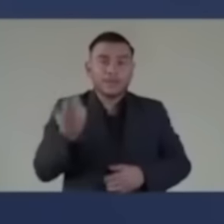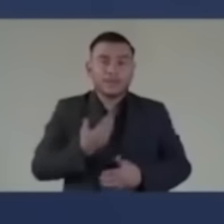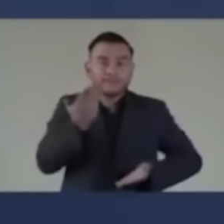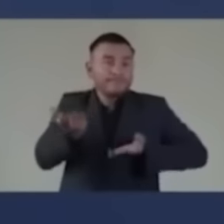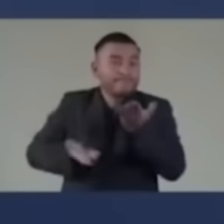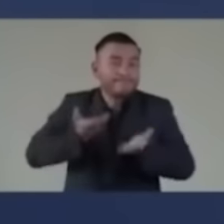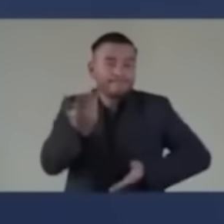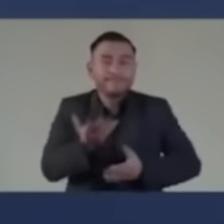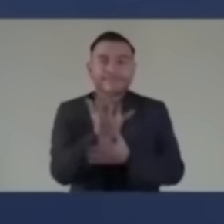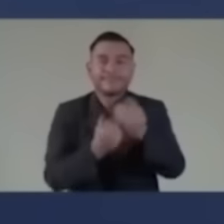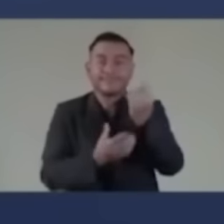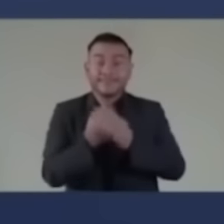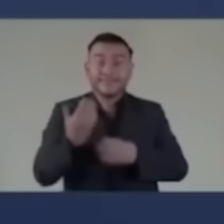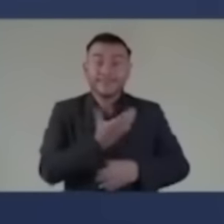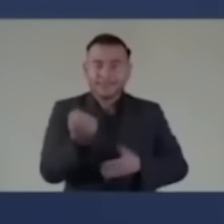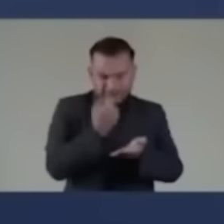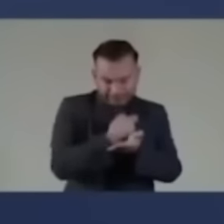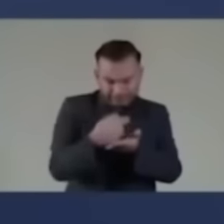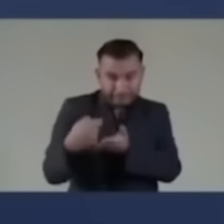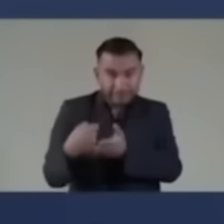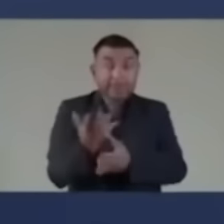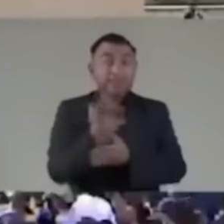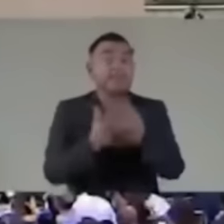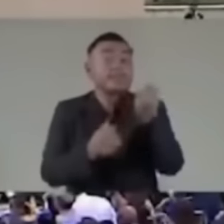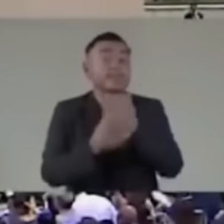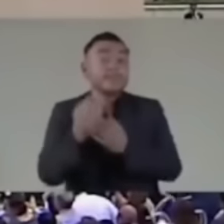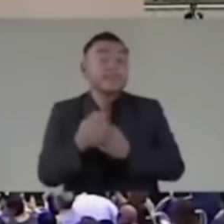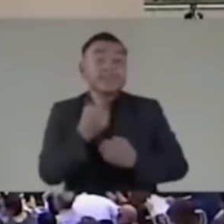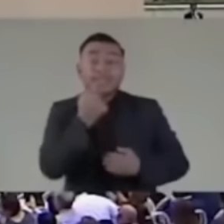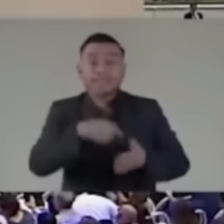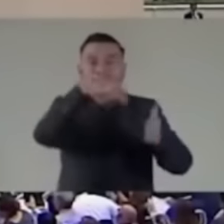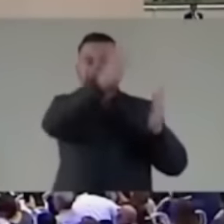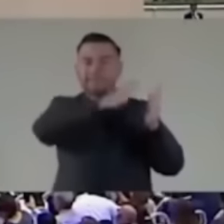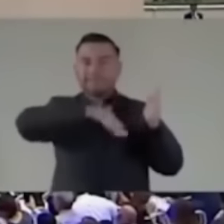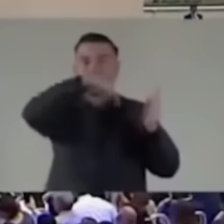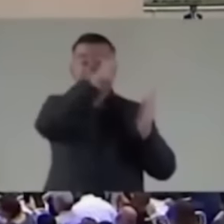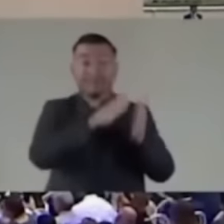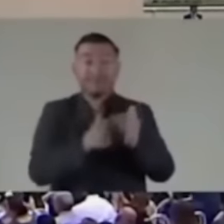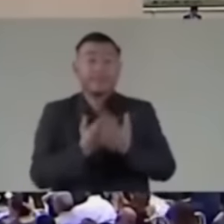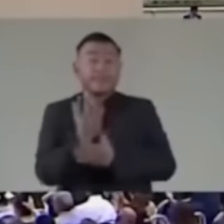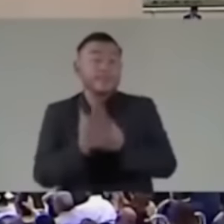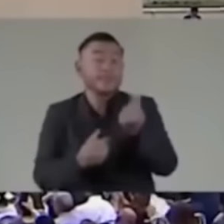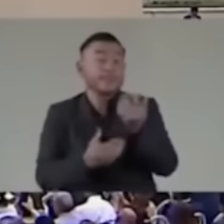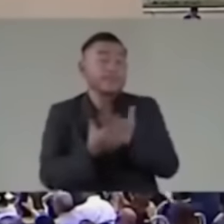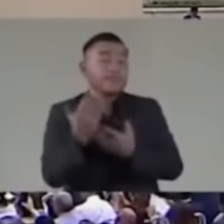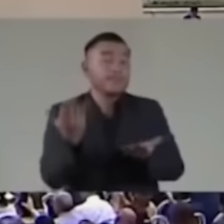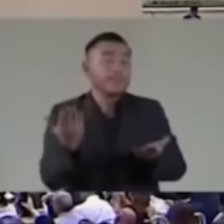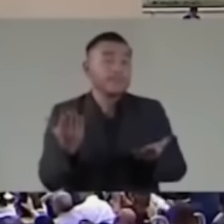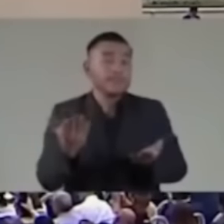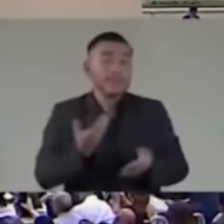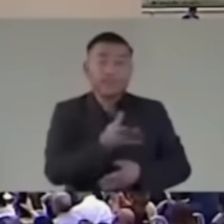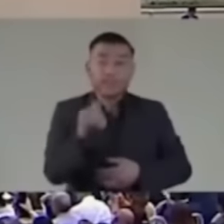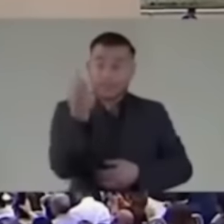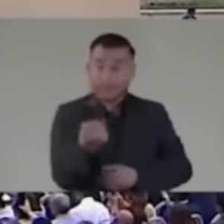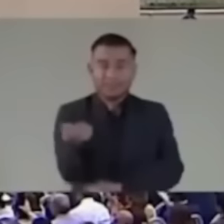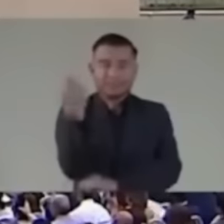comerciantes, en las manos de nuestros escritores, en las manos de nuestros artistas, en las manos de nuestros